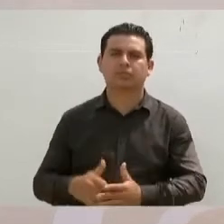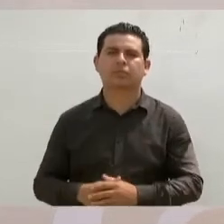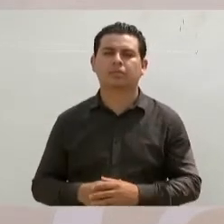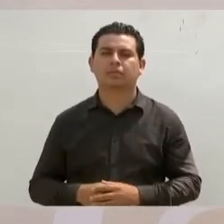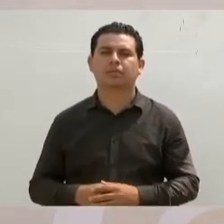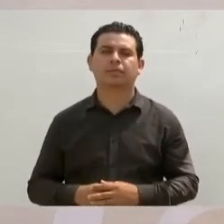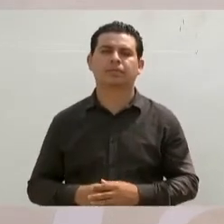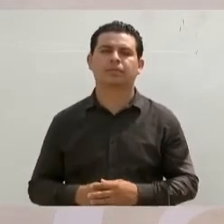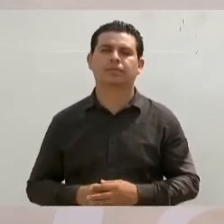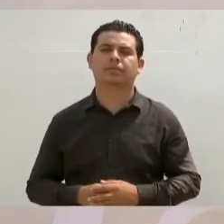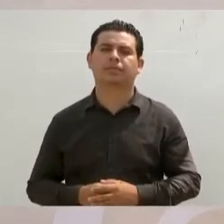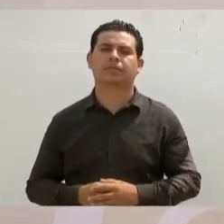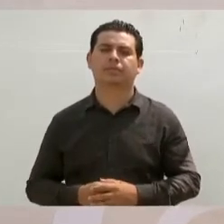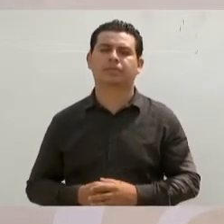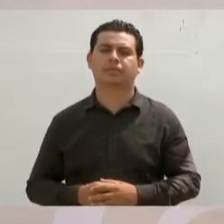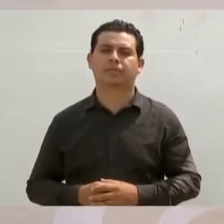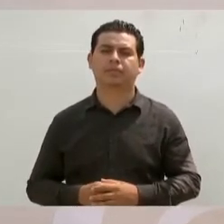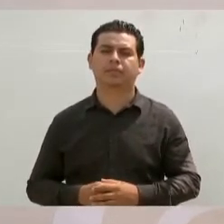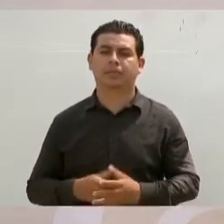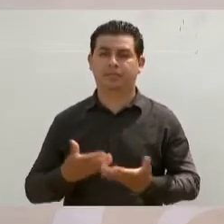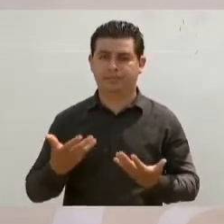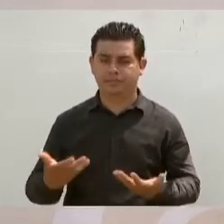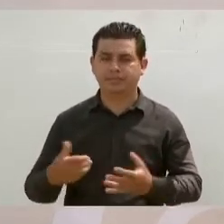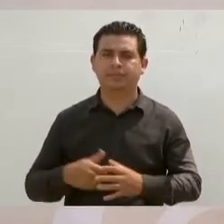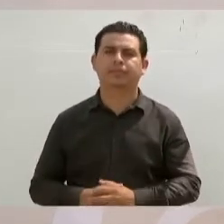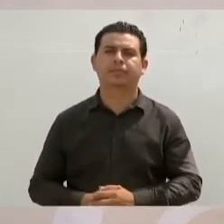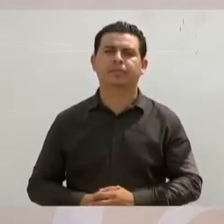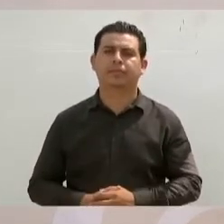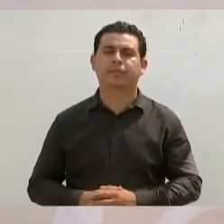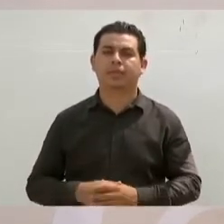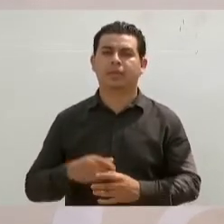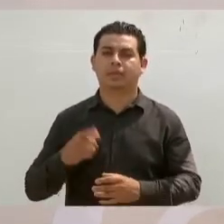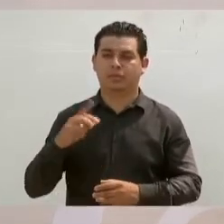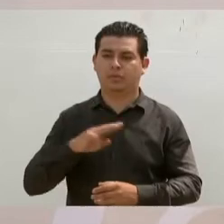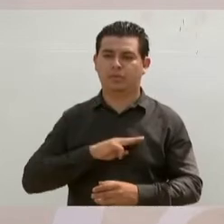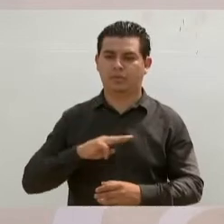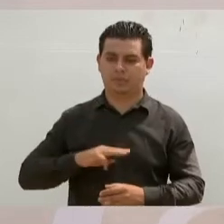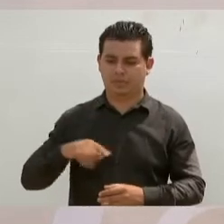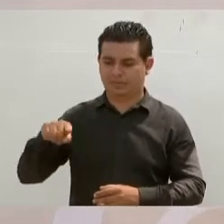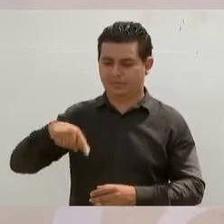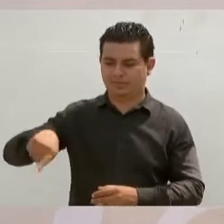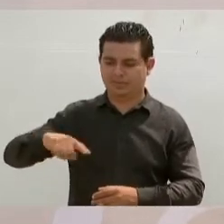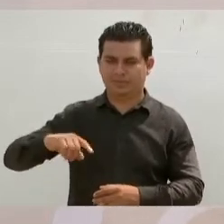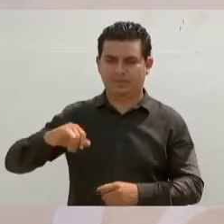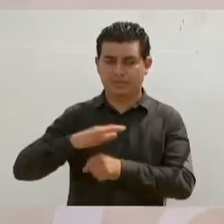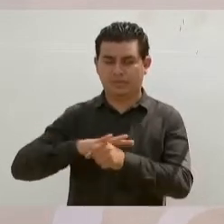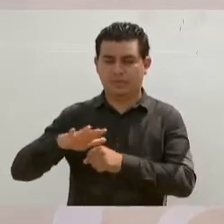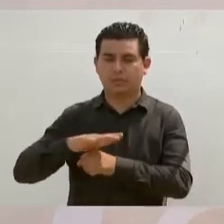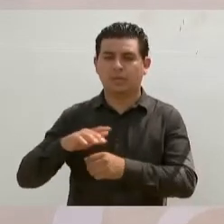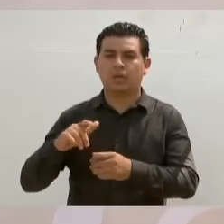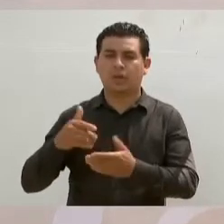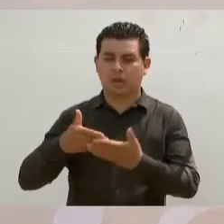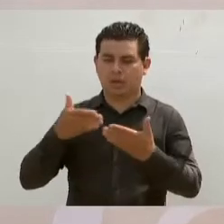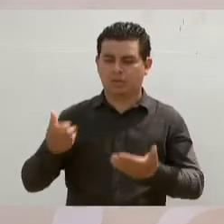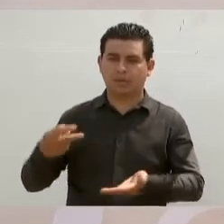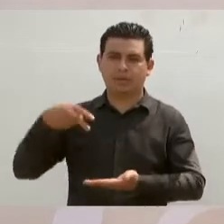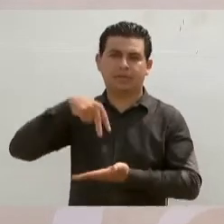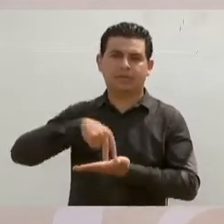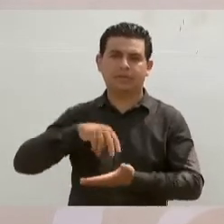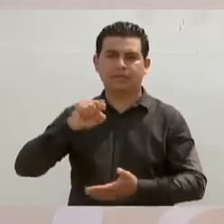En relación a este municipio que el día de hoy, en el que hoy estamos presentes, San Pedro